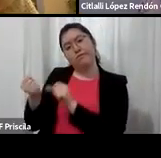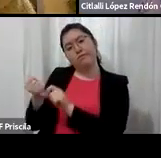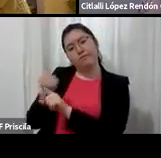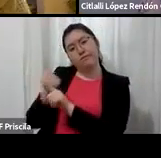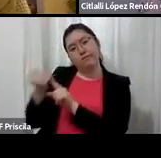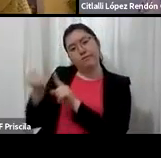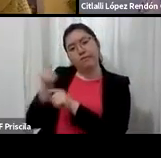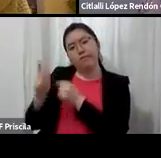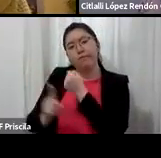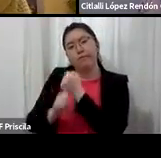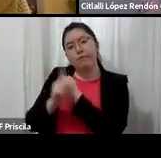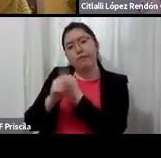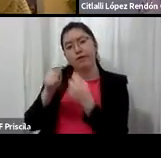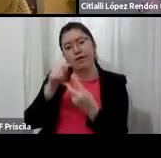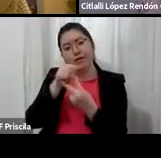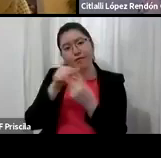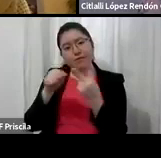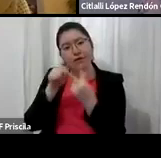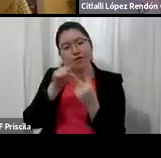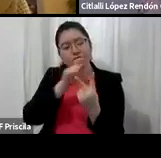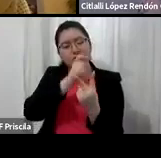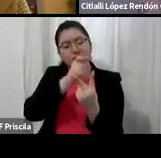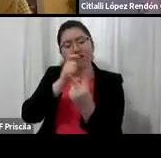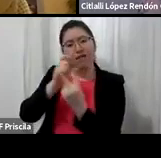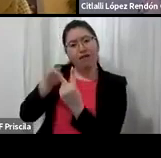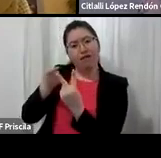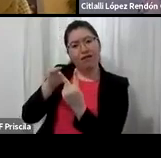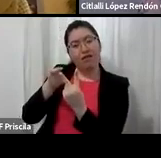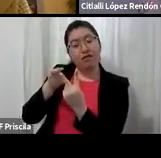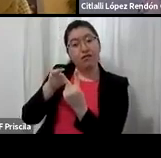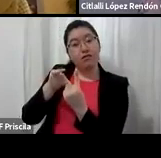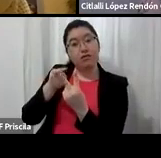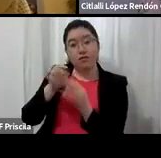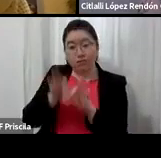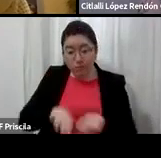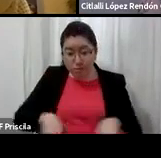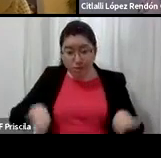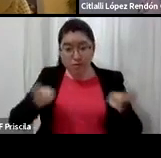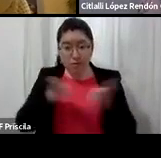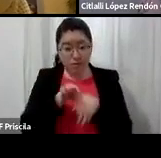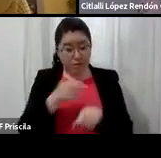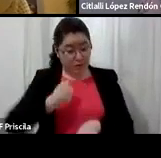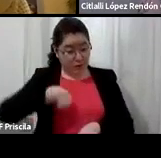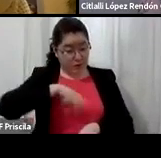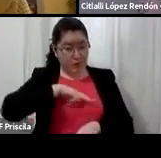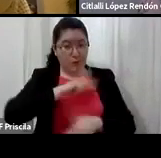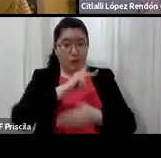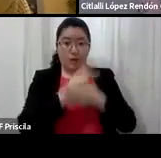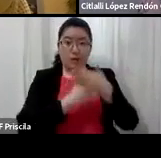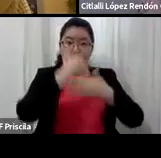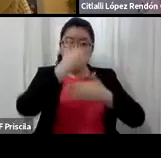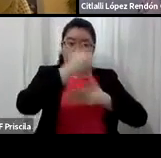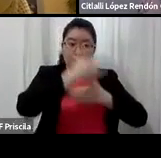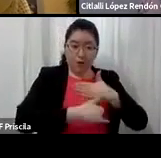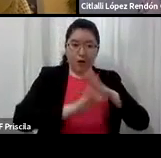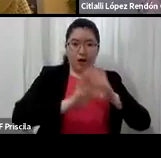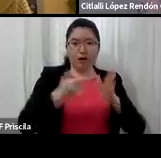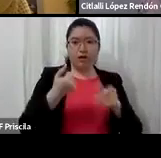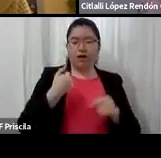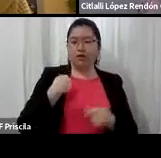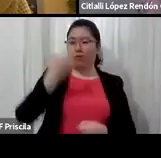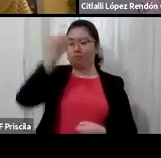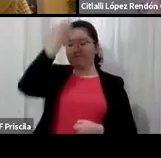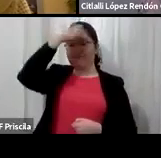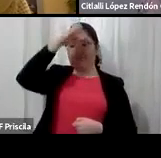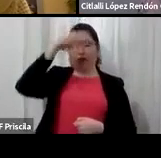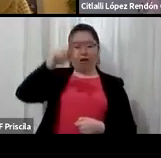muy claros cuando empezamos a desarrollar estos proyectos para no precisamente imponer definiciones o experiencias o vivencias,